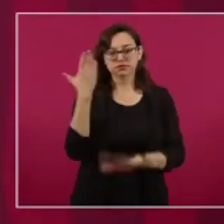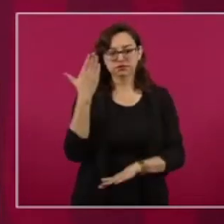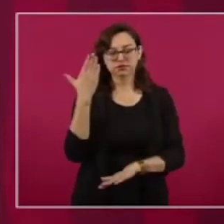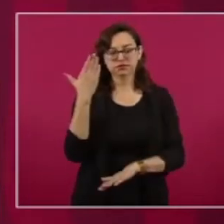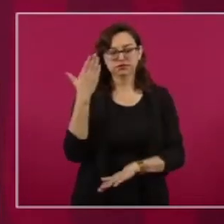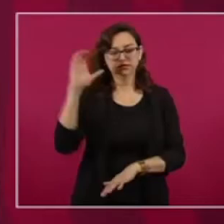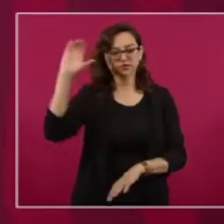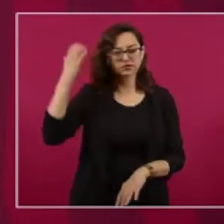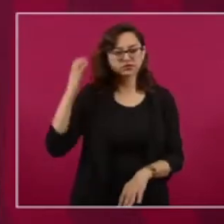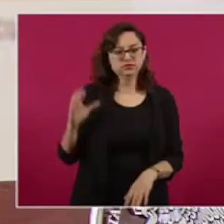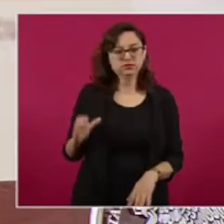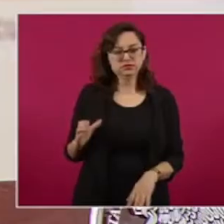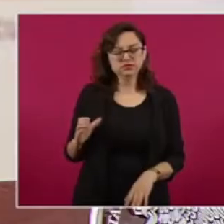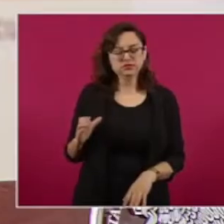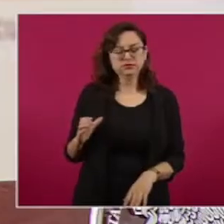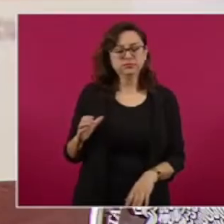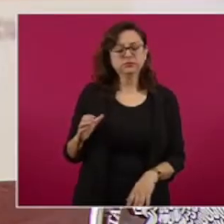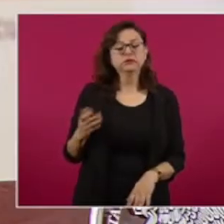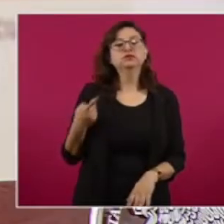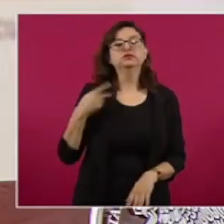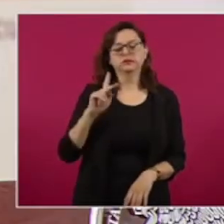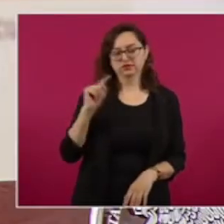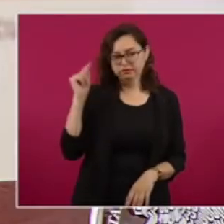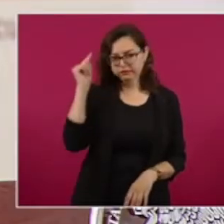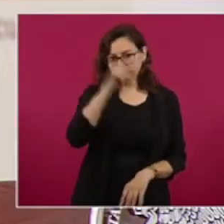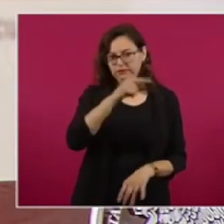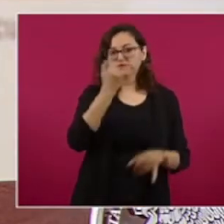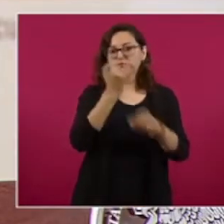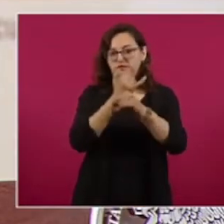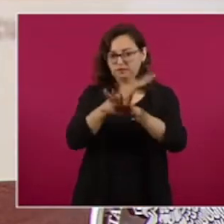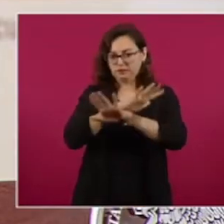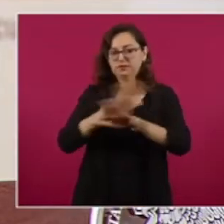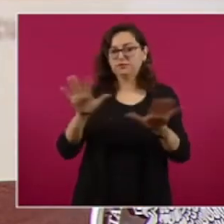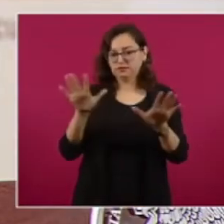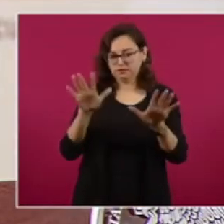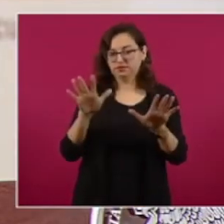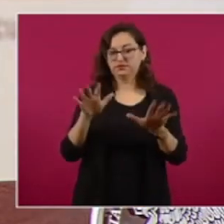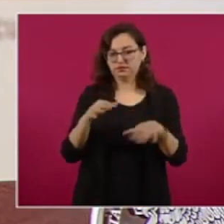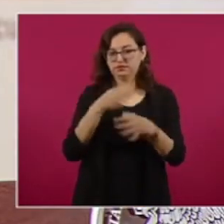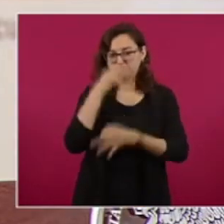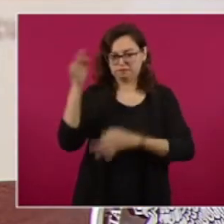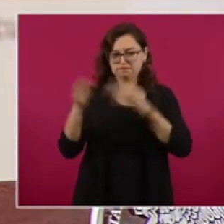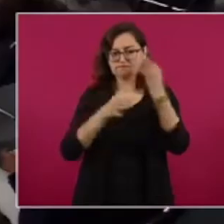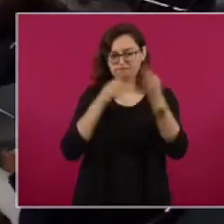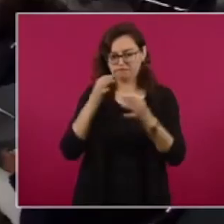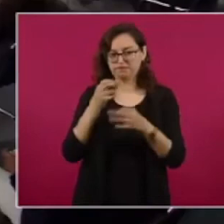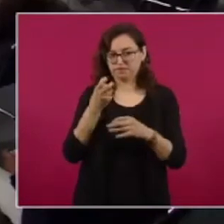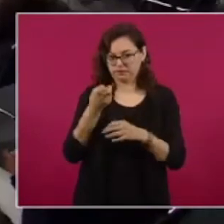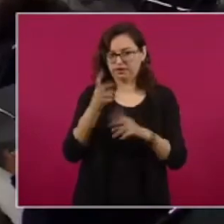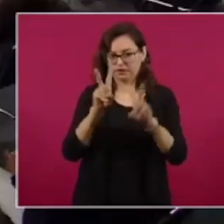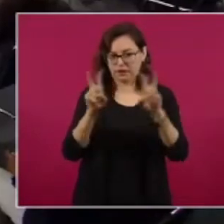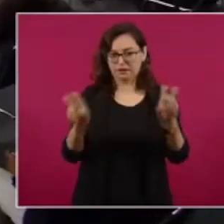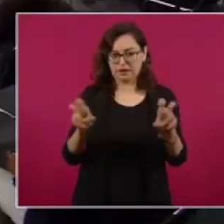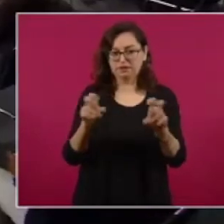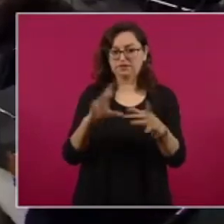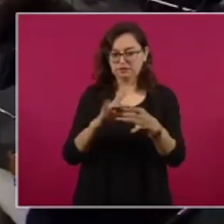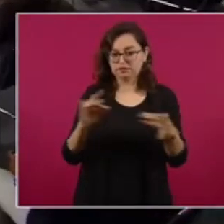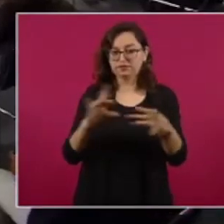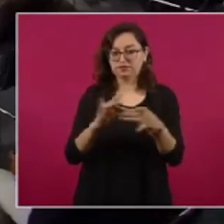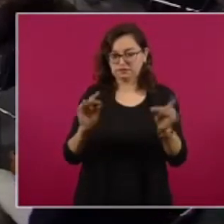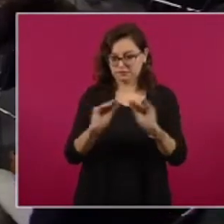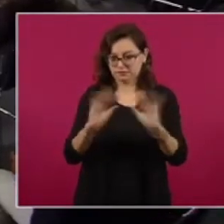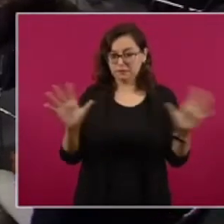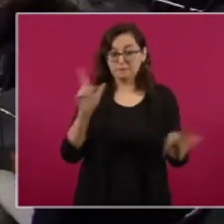Culiacán, de todas maneras se va a informar puntualmente sobre lo que